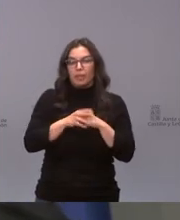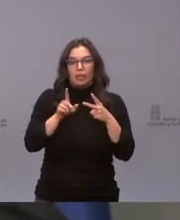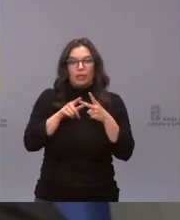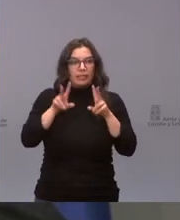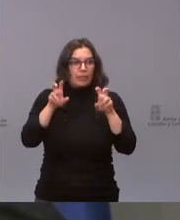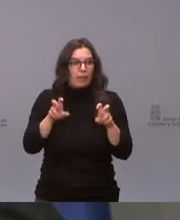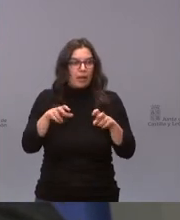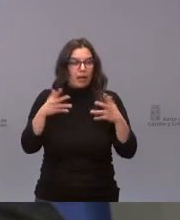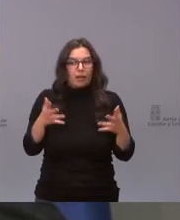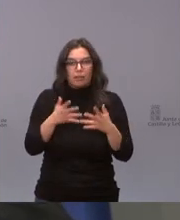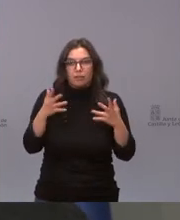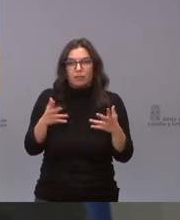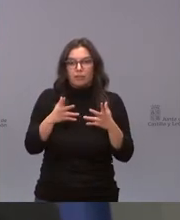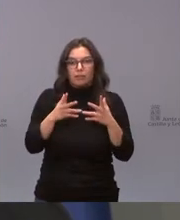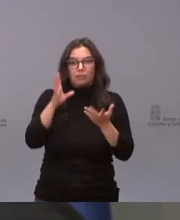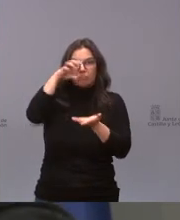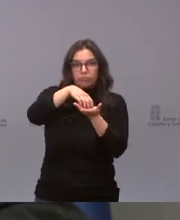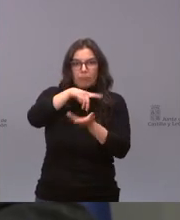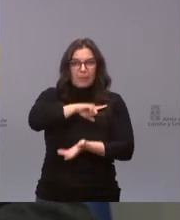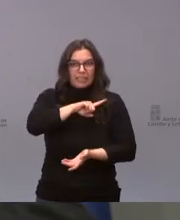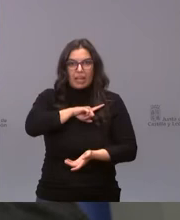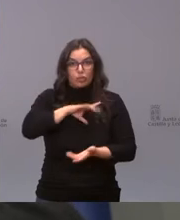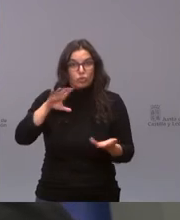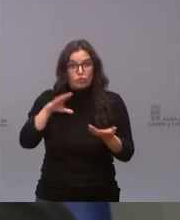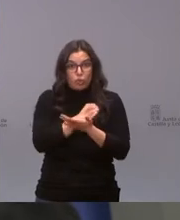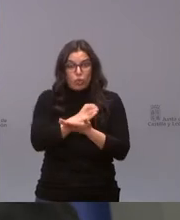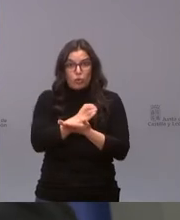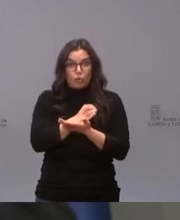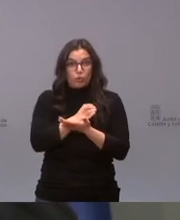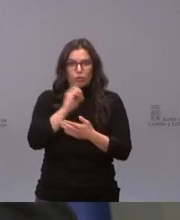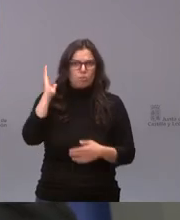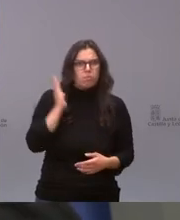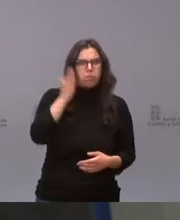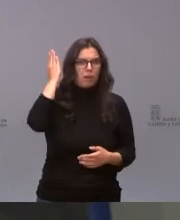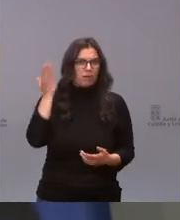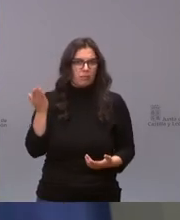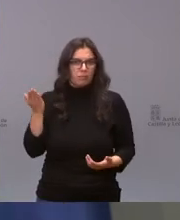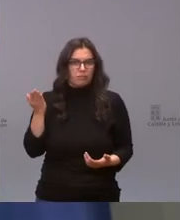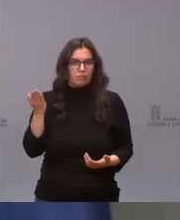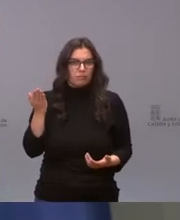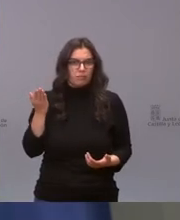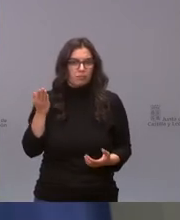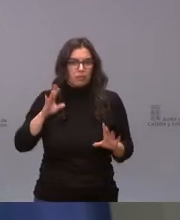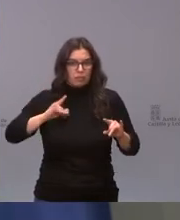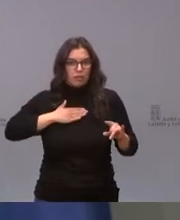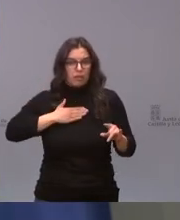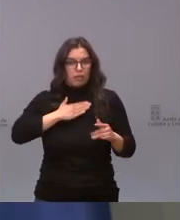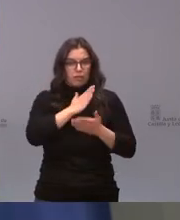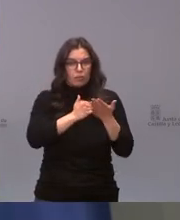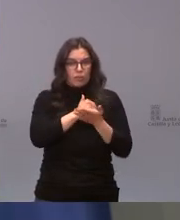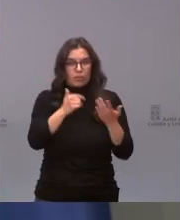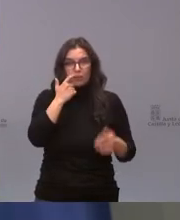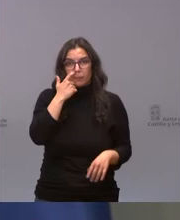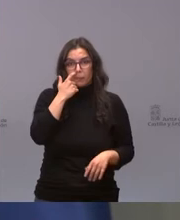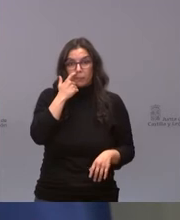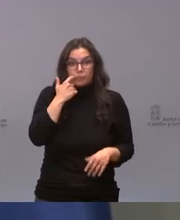instalaciones militares, todas ellas están perjudicando a nuestra comunidad y